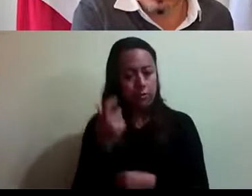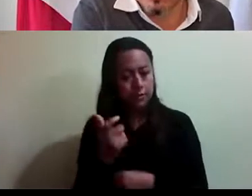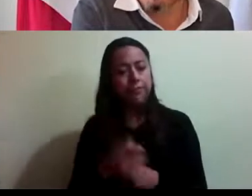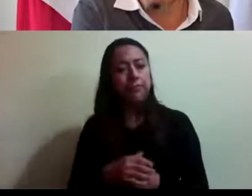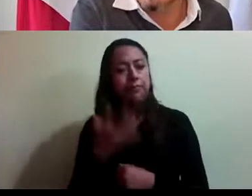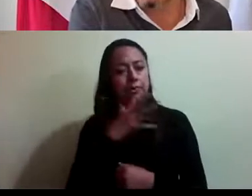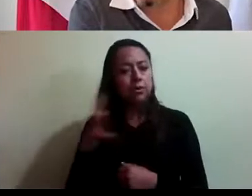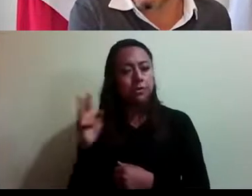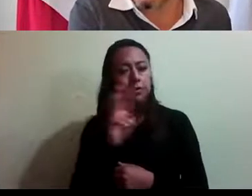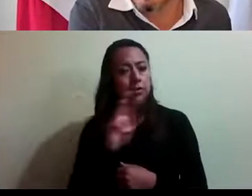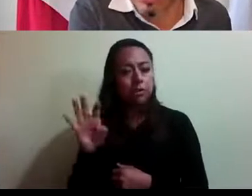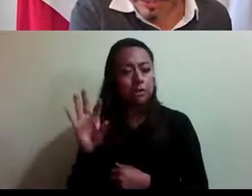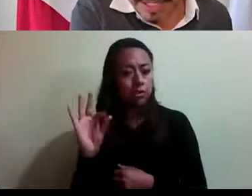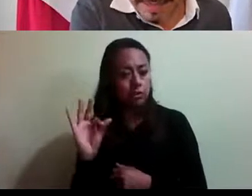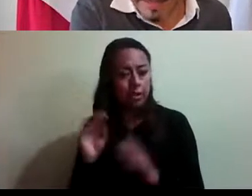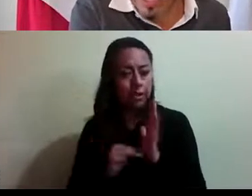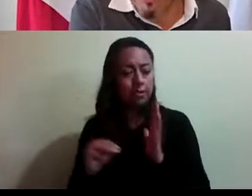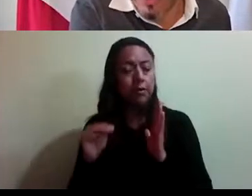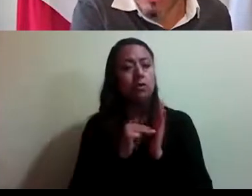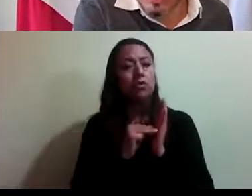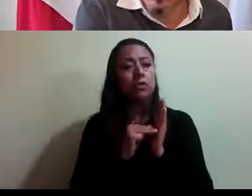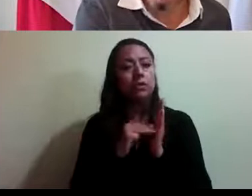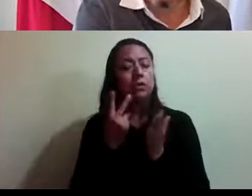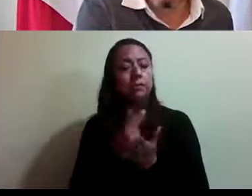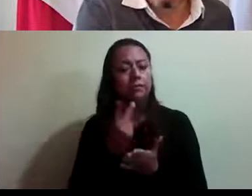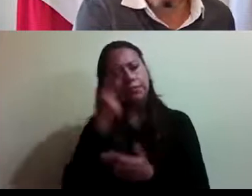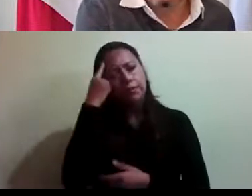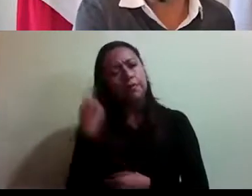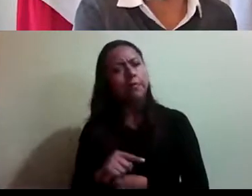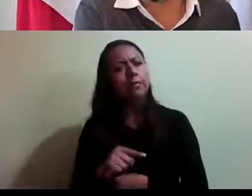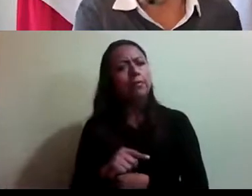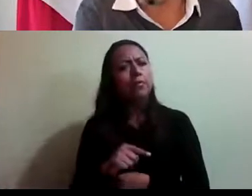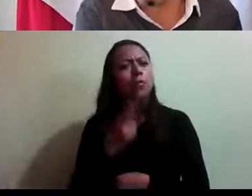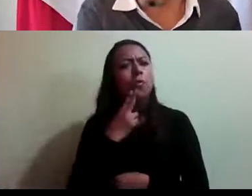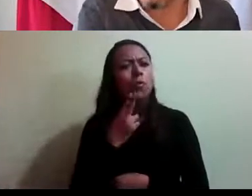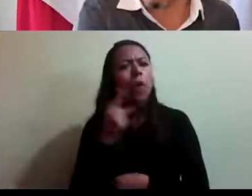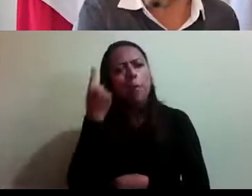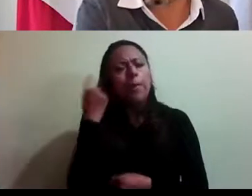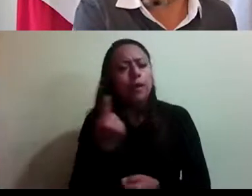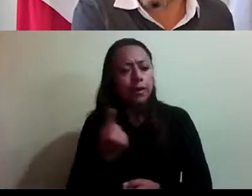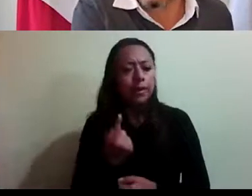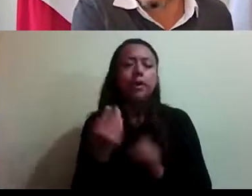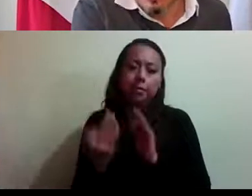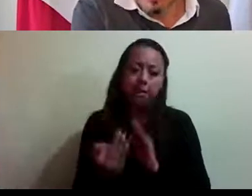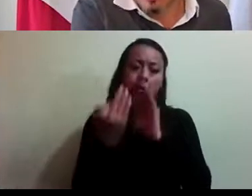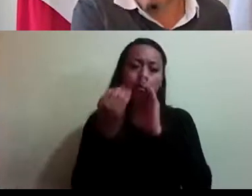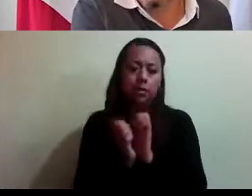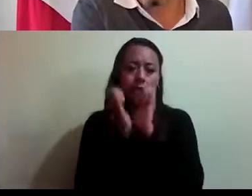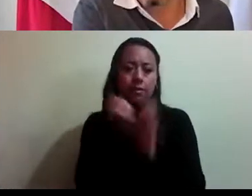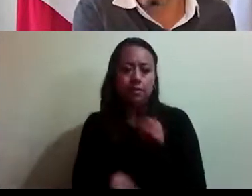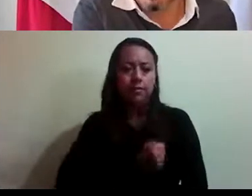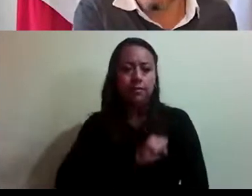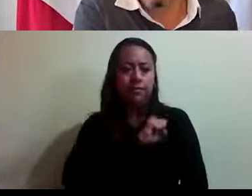los 340 millones de pesos. ¿Para qué fueron utilizados? Para hacerle frente a la emergencia sanitaria. ¿Para qué